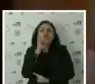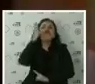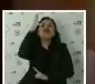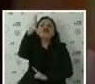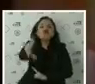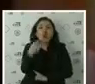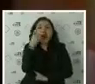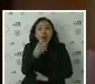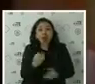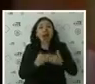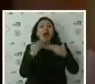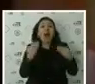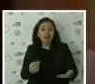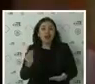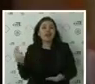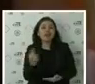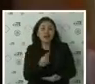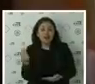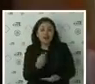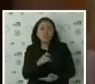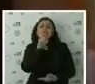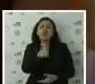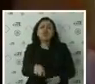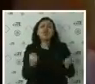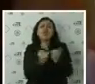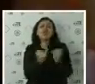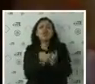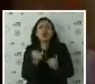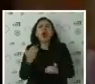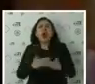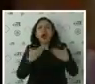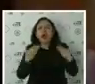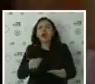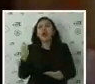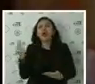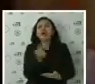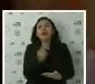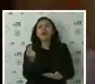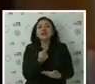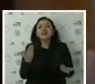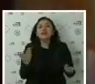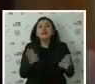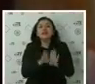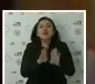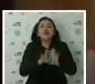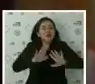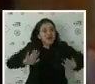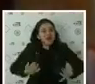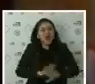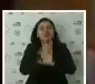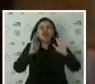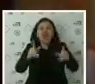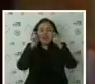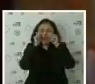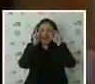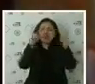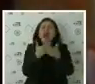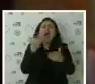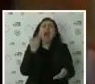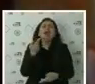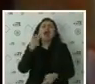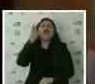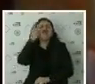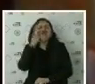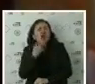es lo que sigue, ¿sí? Asimismo, tendríamos que despertar de ese letargo para empezar